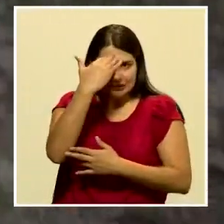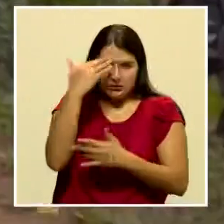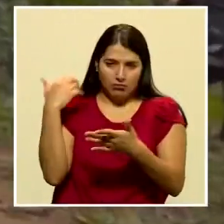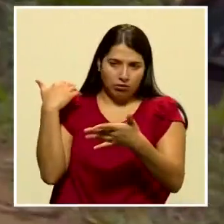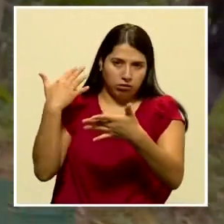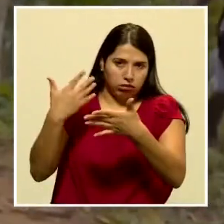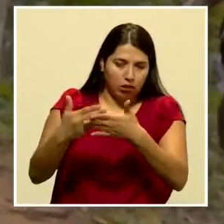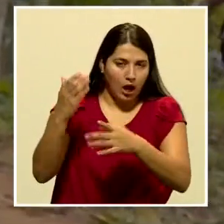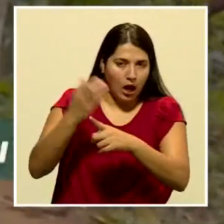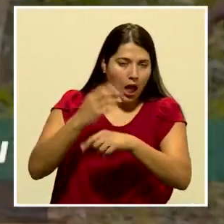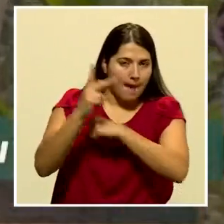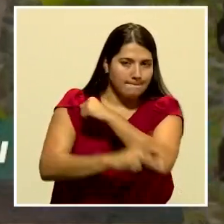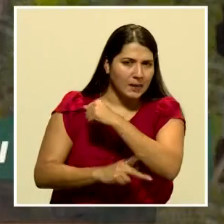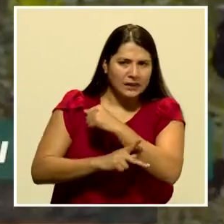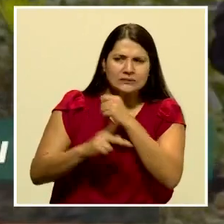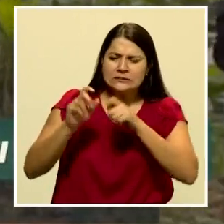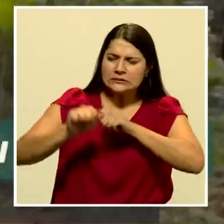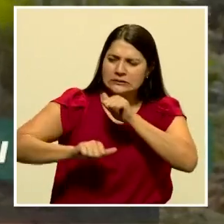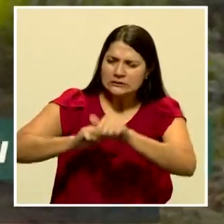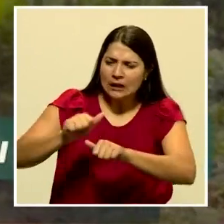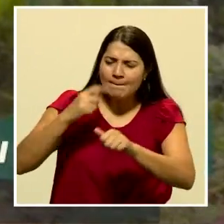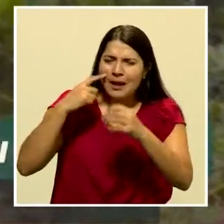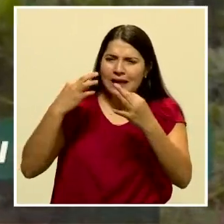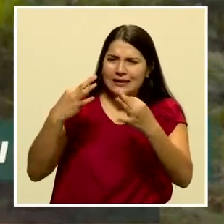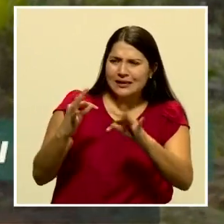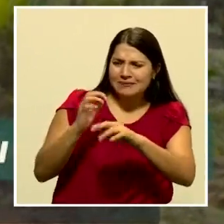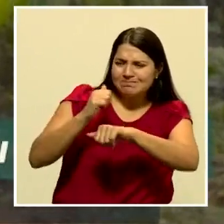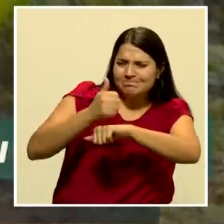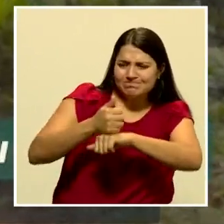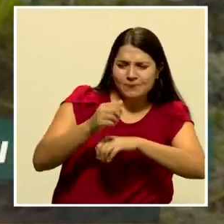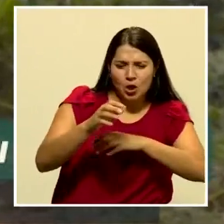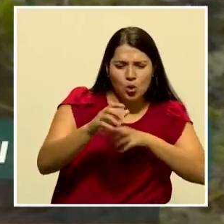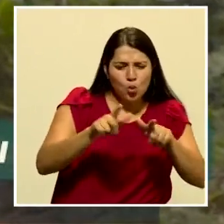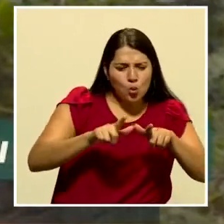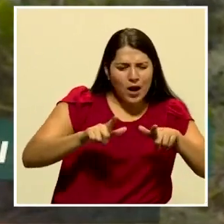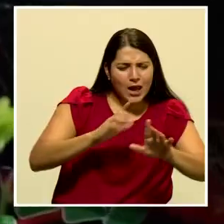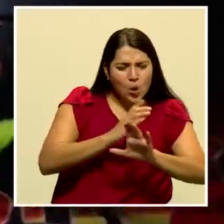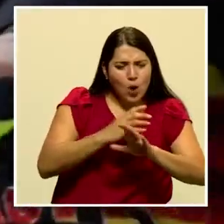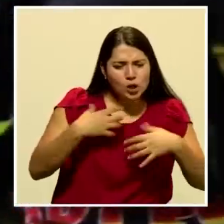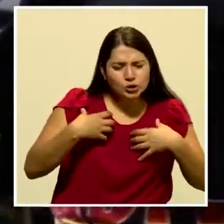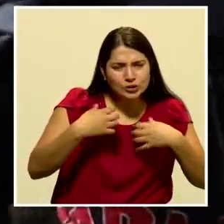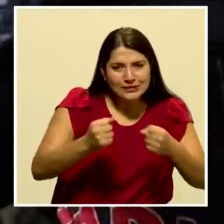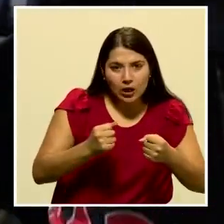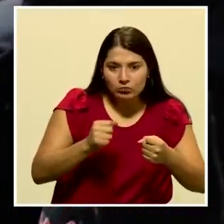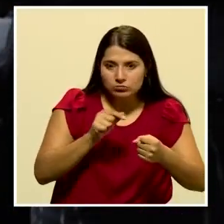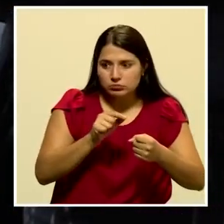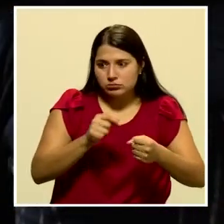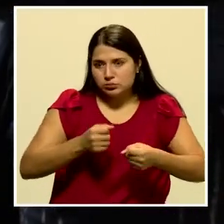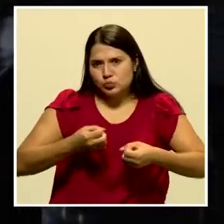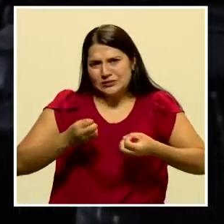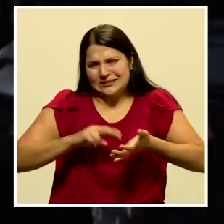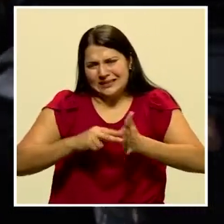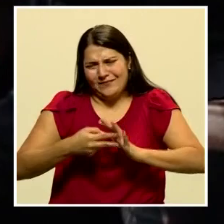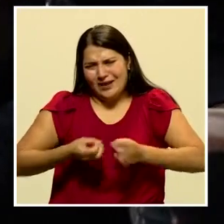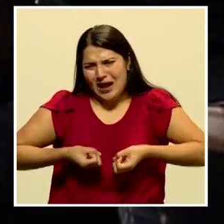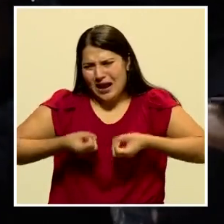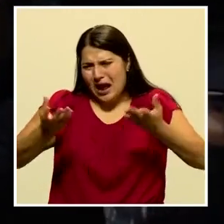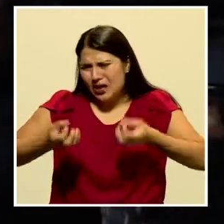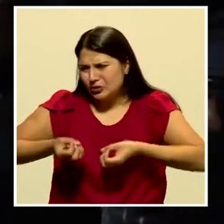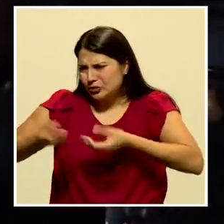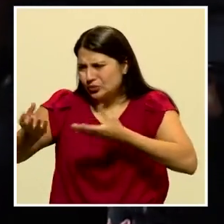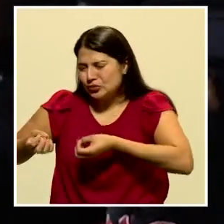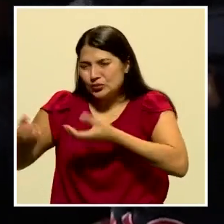acondicionar sus sistemas de salud, sus unidades de cuidados intensivos, entonces están haciendo una cantidad de gasto público masivo